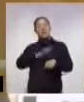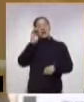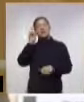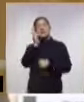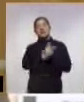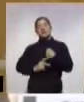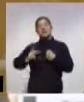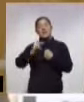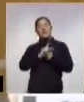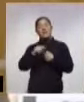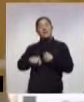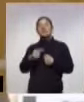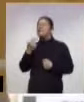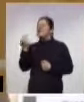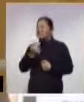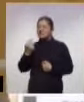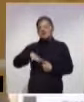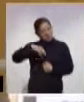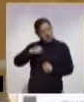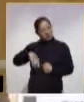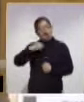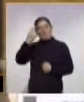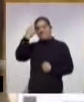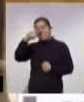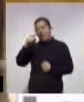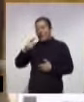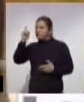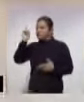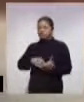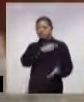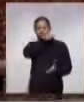y requiere esfuerzos coordinados para erradicarlo.